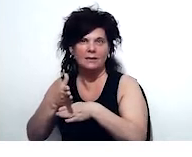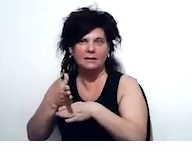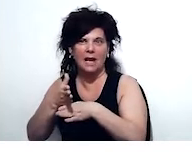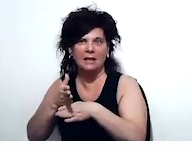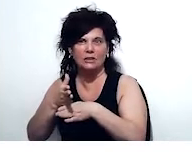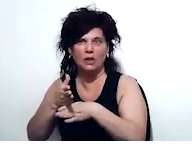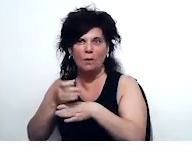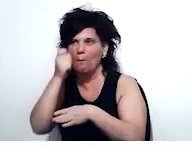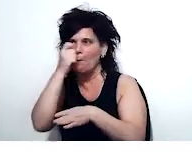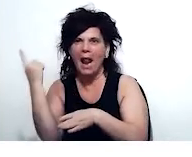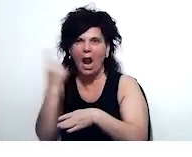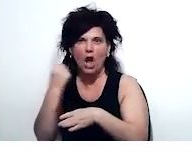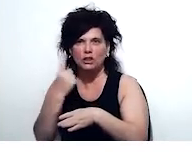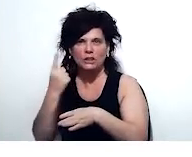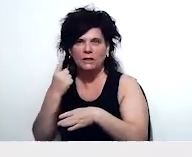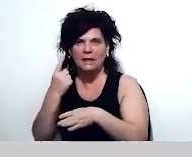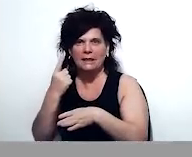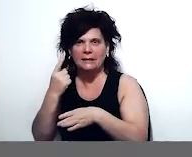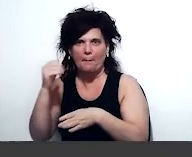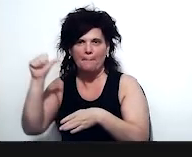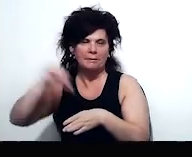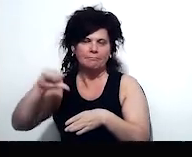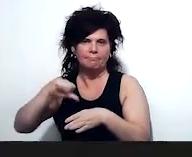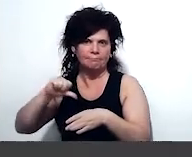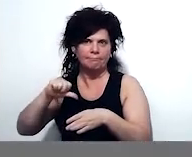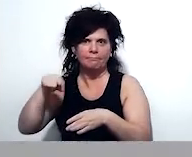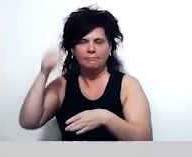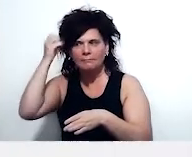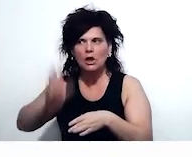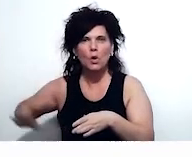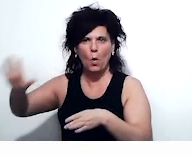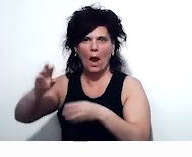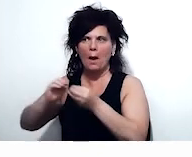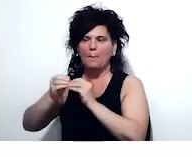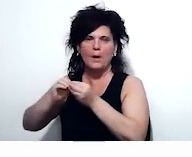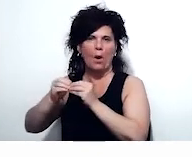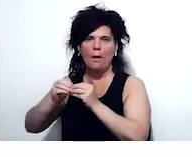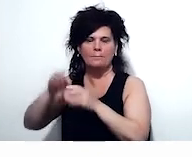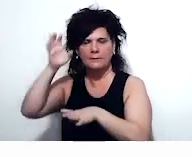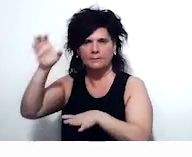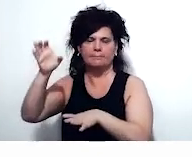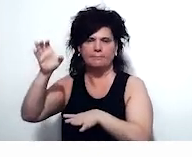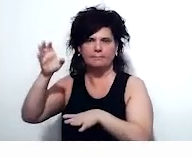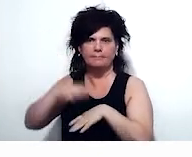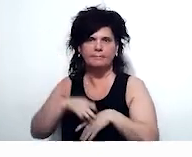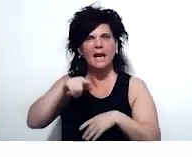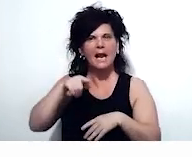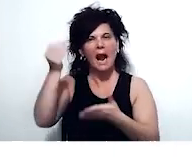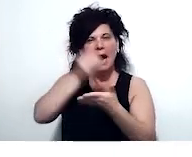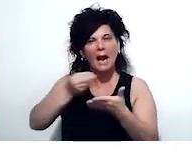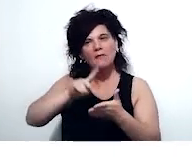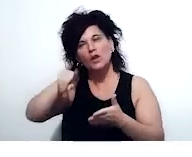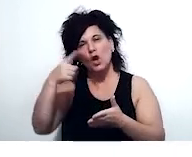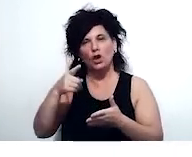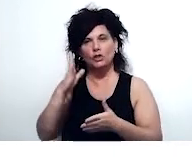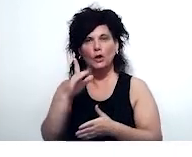Internet insuficiente. O sea, tenemos un problema serio de conectividad en las zonas rurales. Acá tengo otro gráfico también del